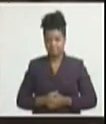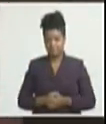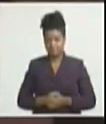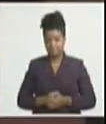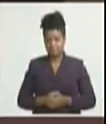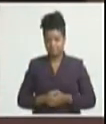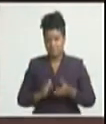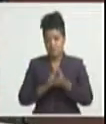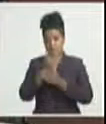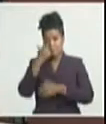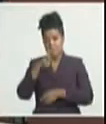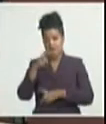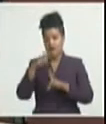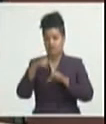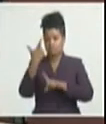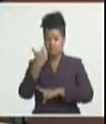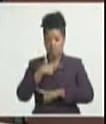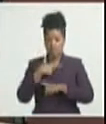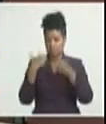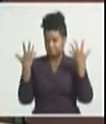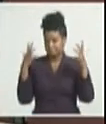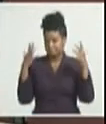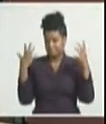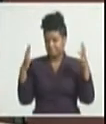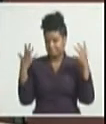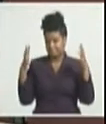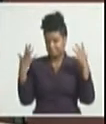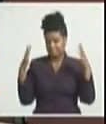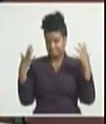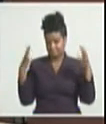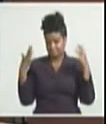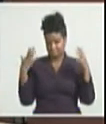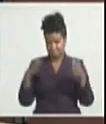Marta Ayala Ávila.